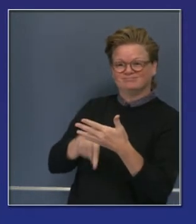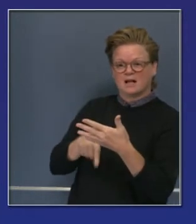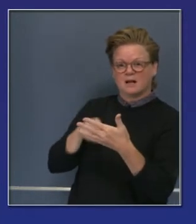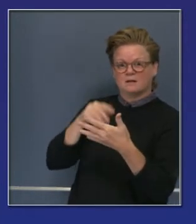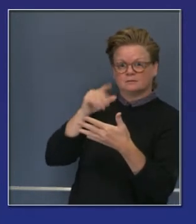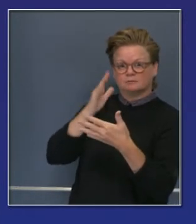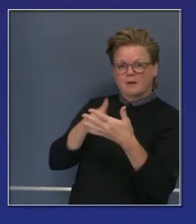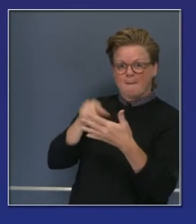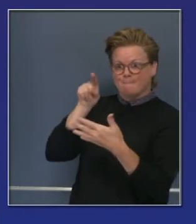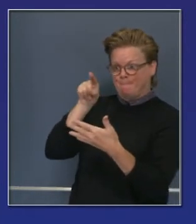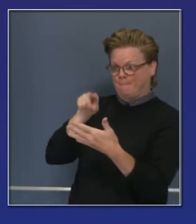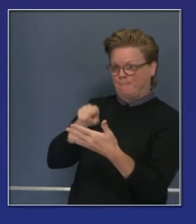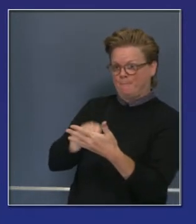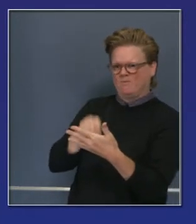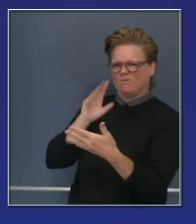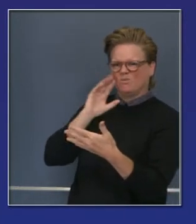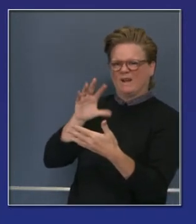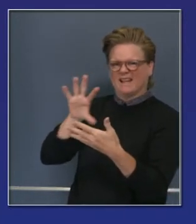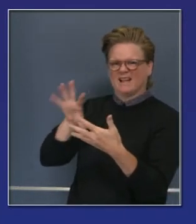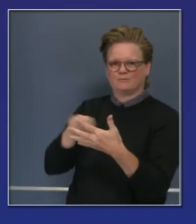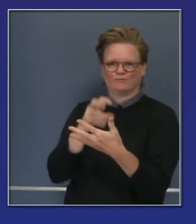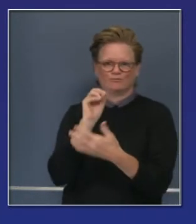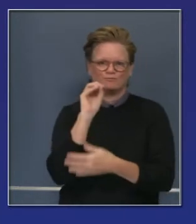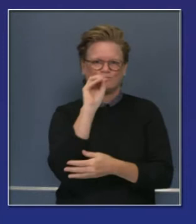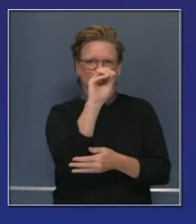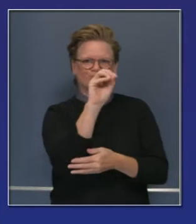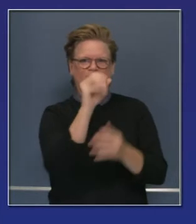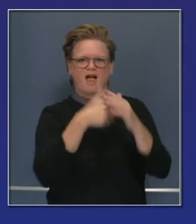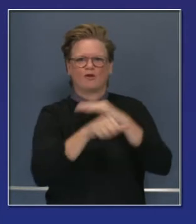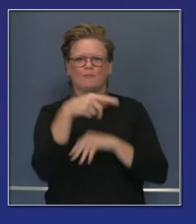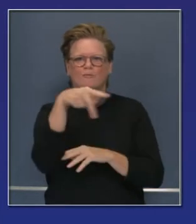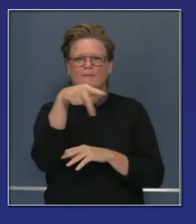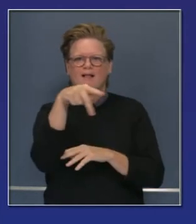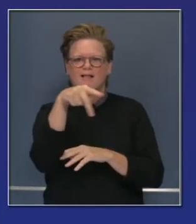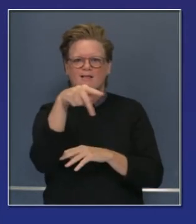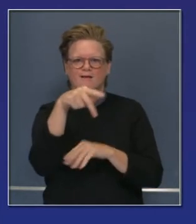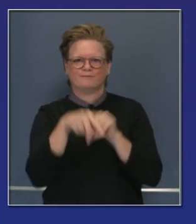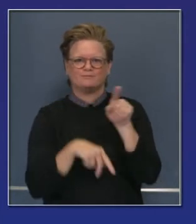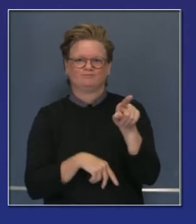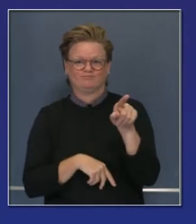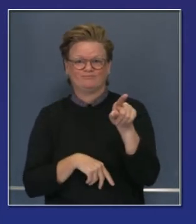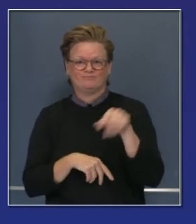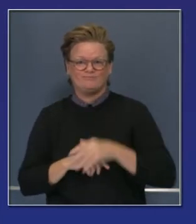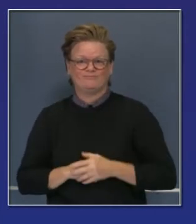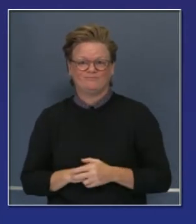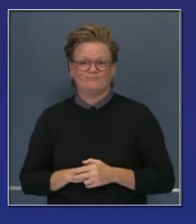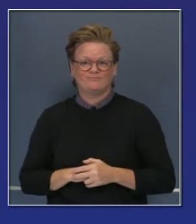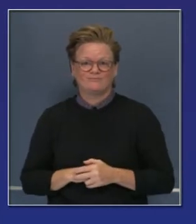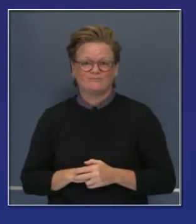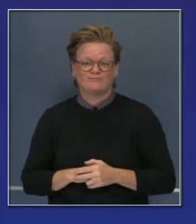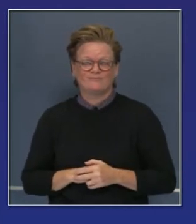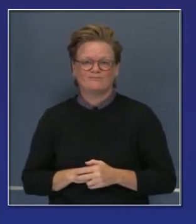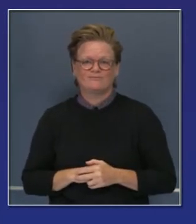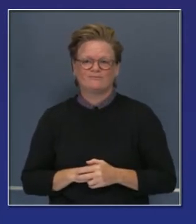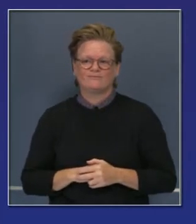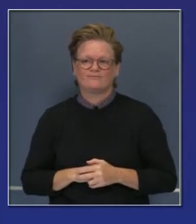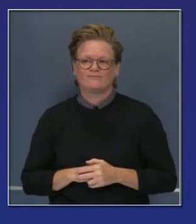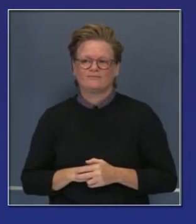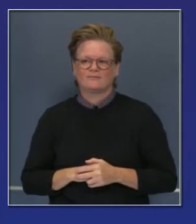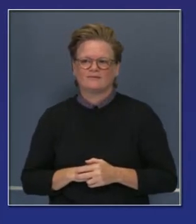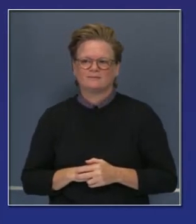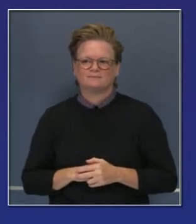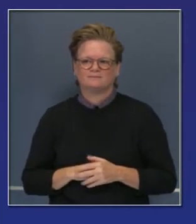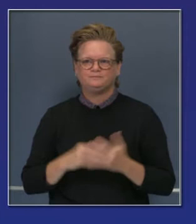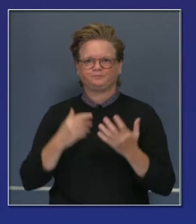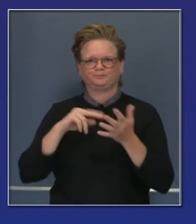definida ampliamente, y seré más específico sobre las distinciones, está definido en esta categoría morada,